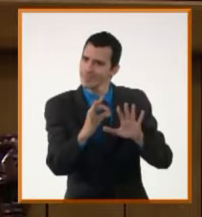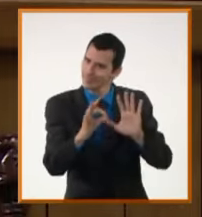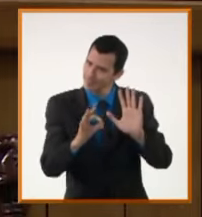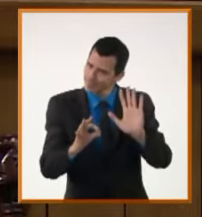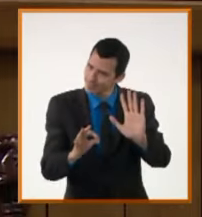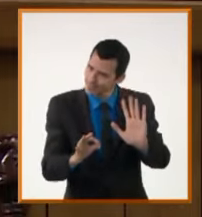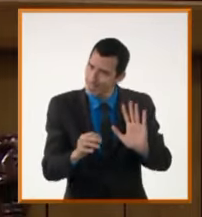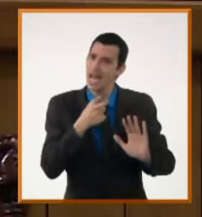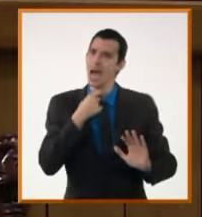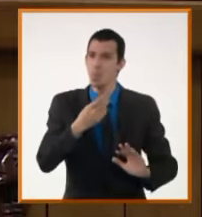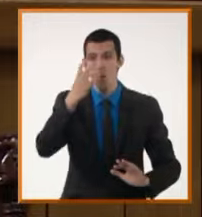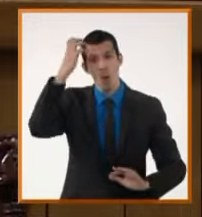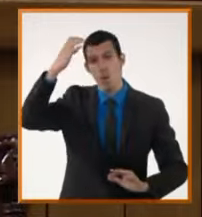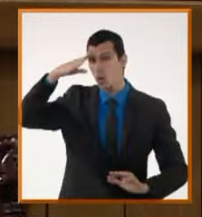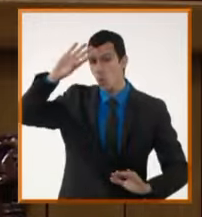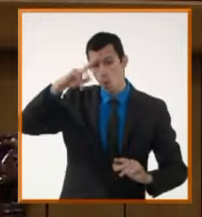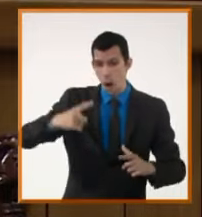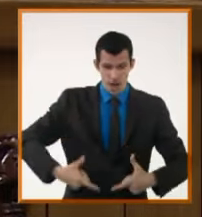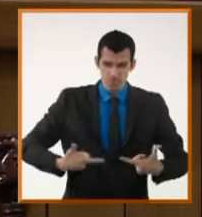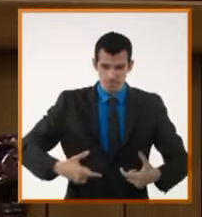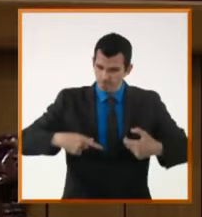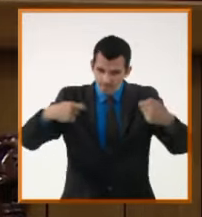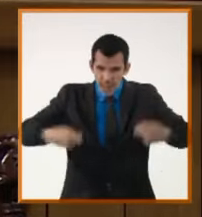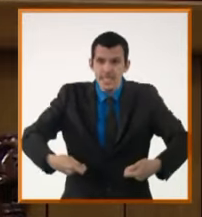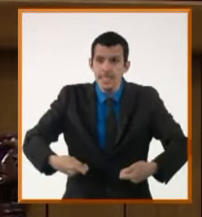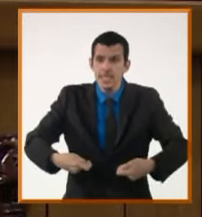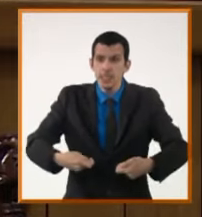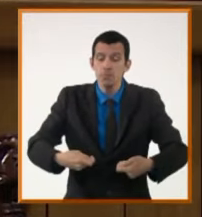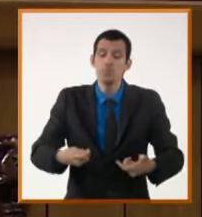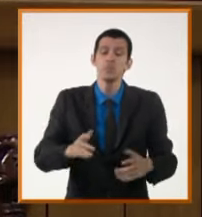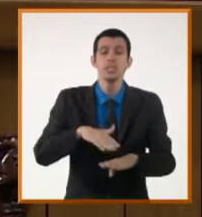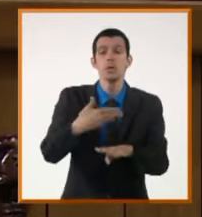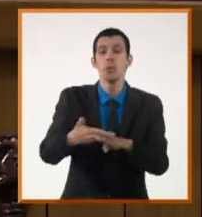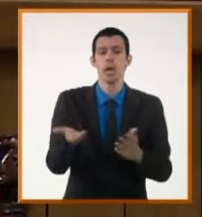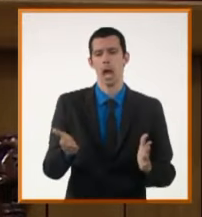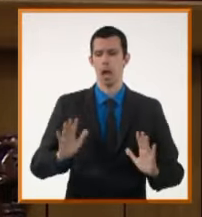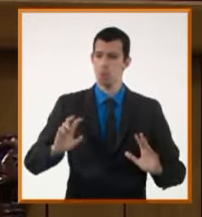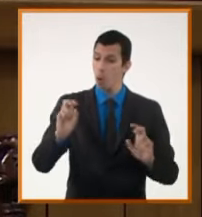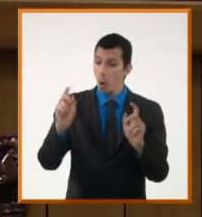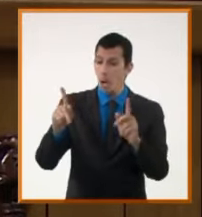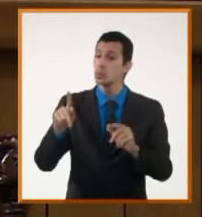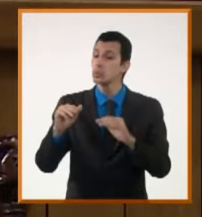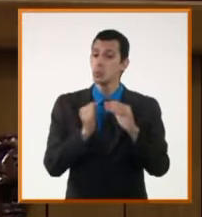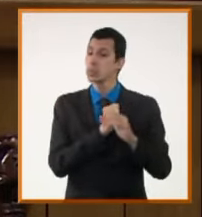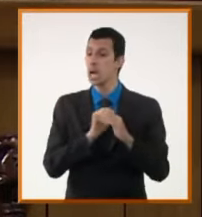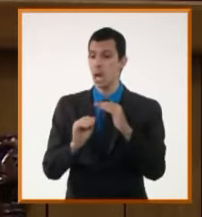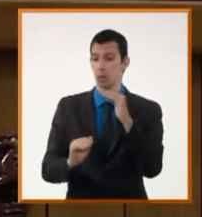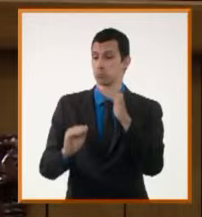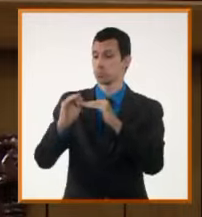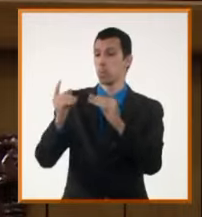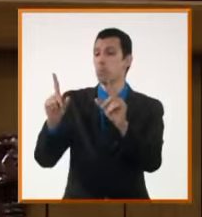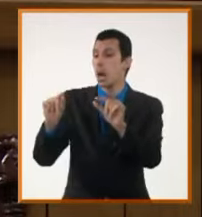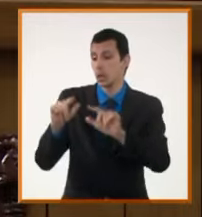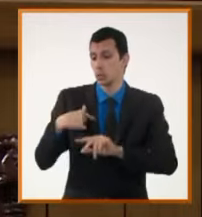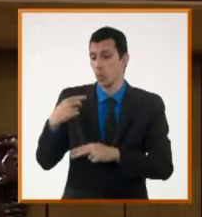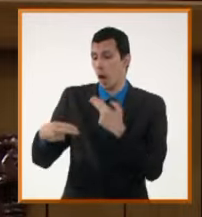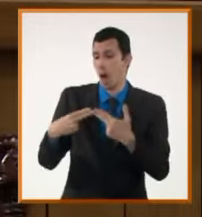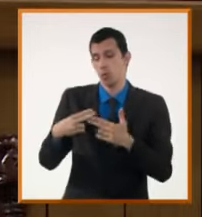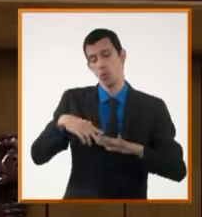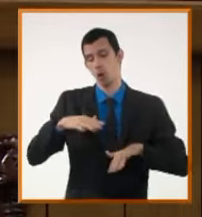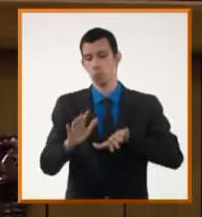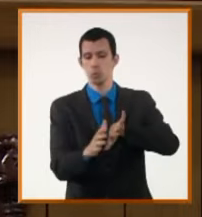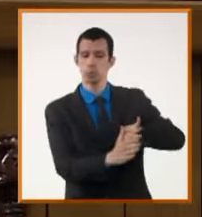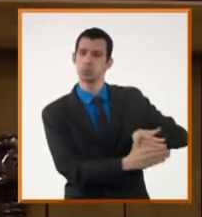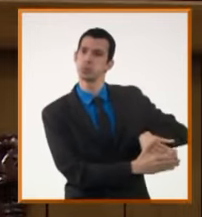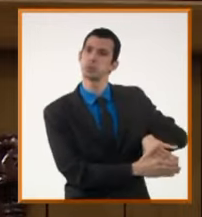productos de las tarimas y están escondidos, están comercializándose por otras vías a precios peores. Entonces,